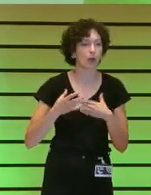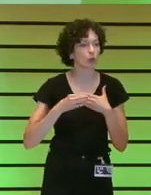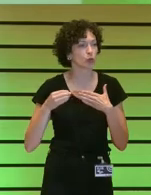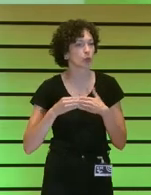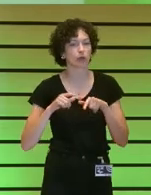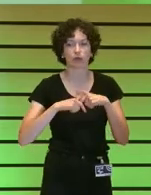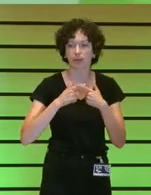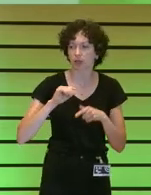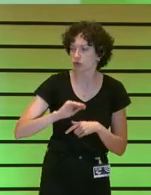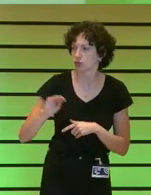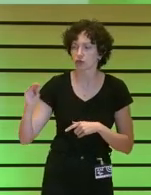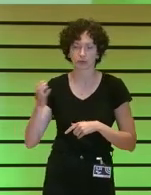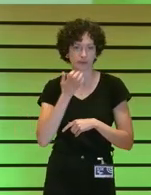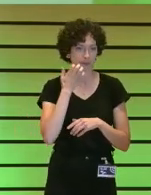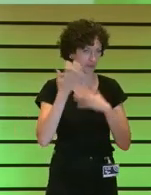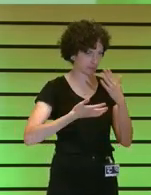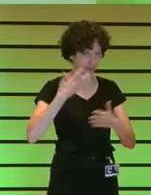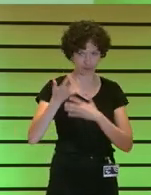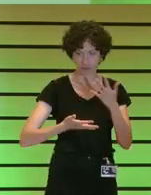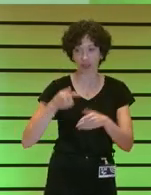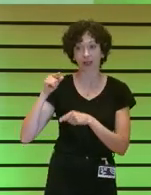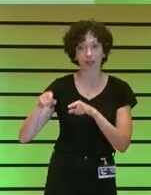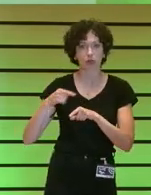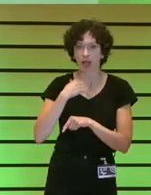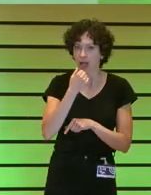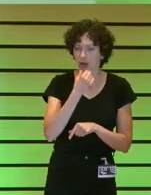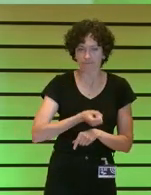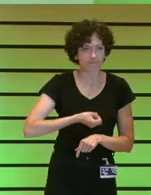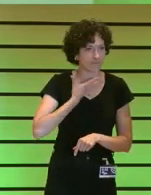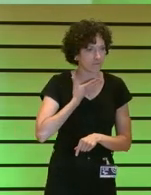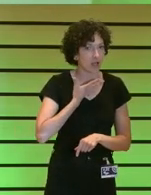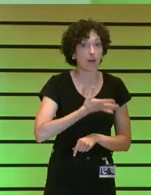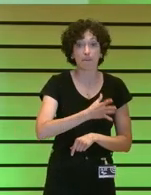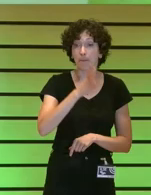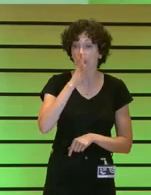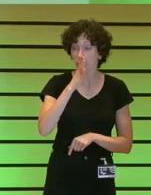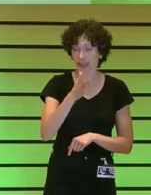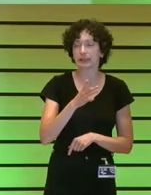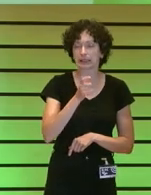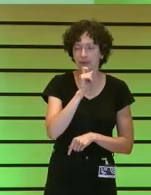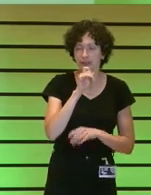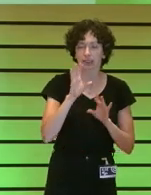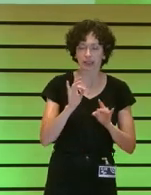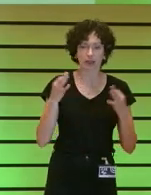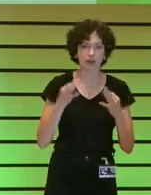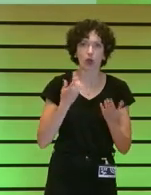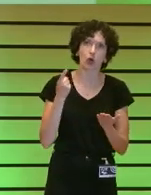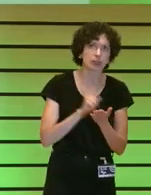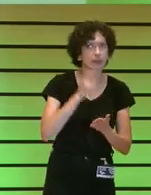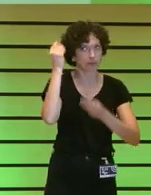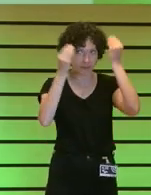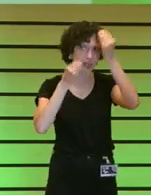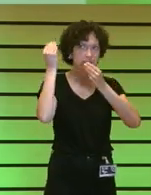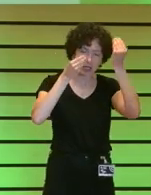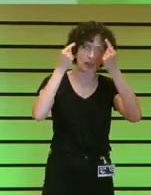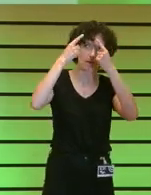sus familias etcétera etcétera Y eso es un ejercicio apasionante porque aunque es difícil y te obliga a repensar las cosas de forma distinta como